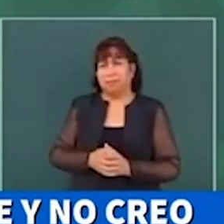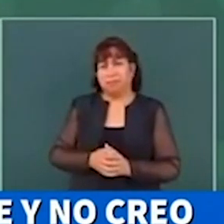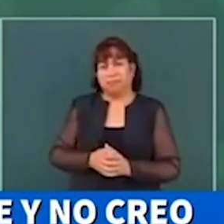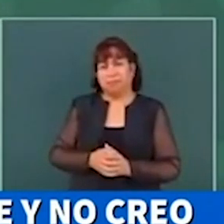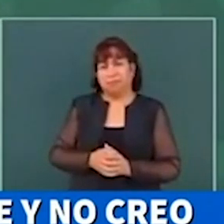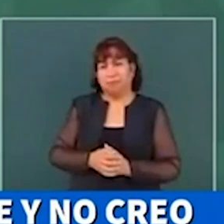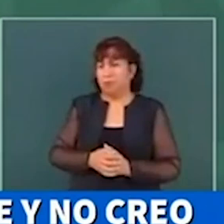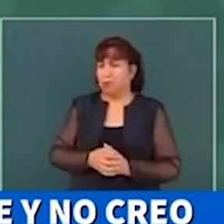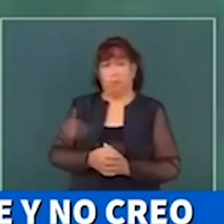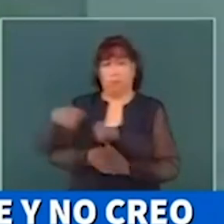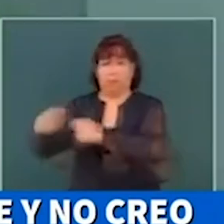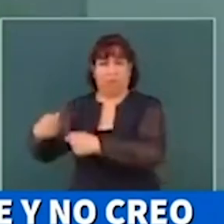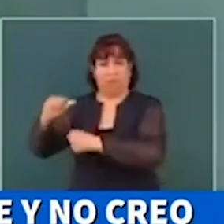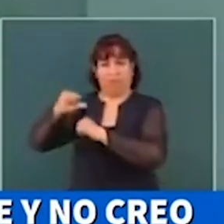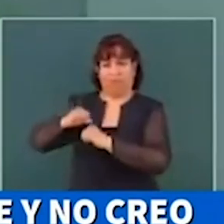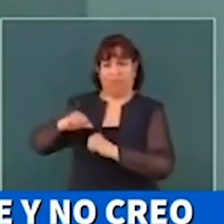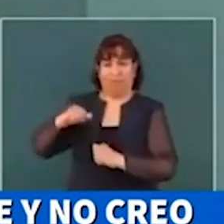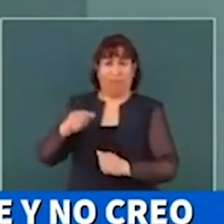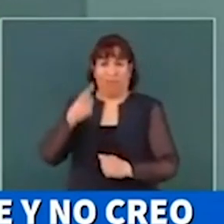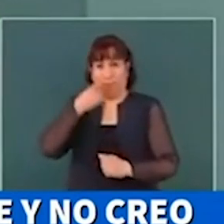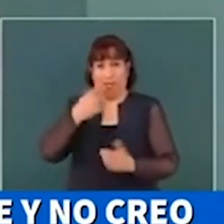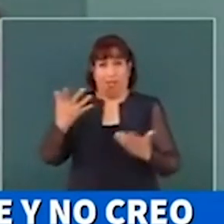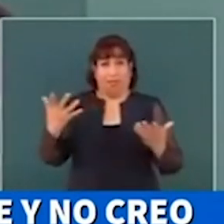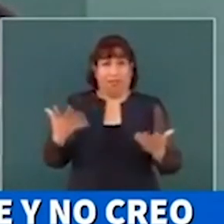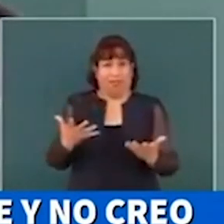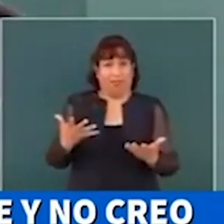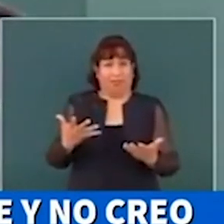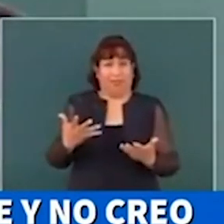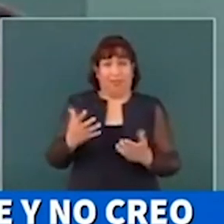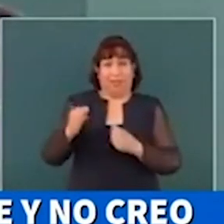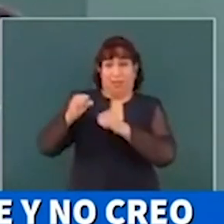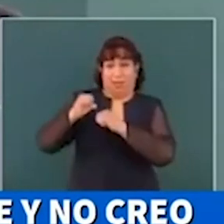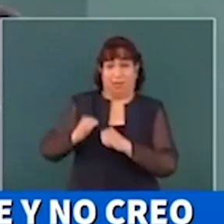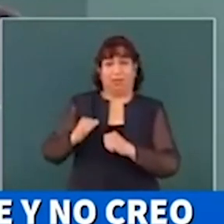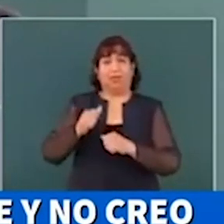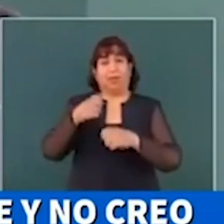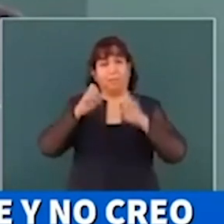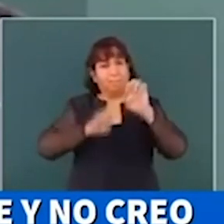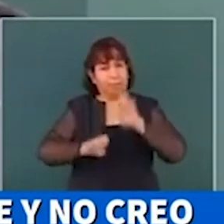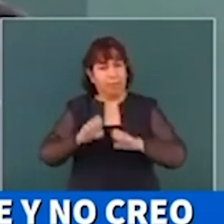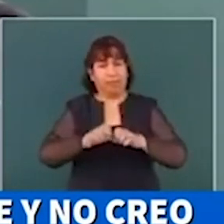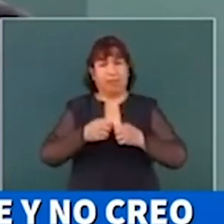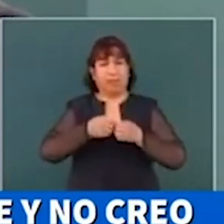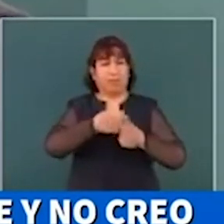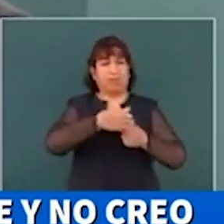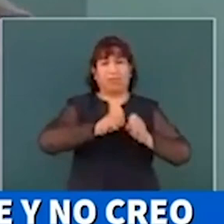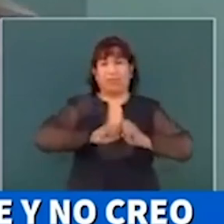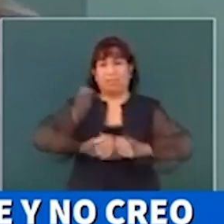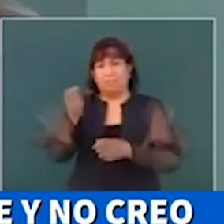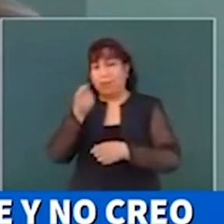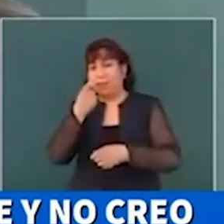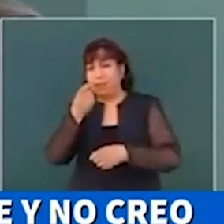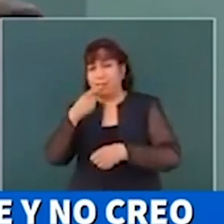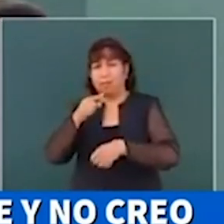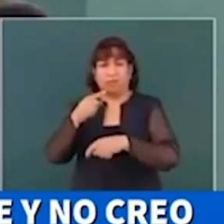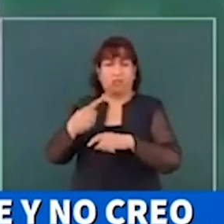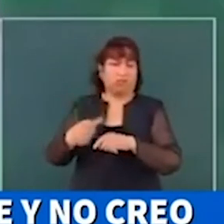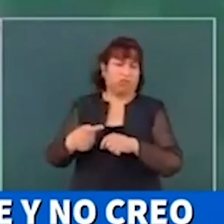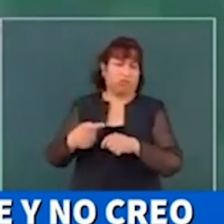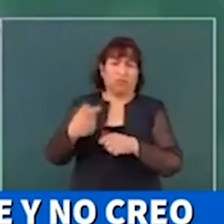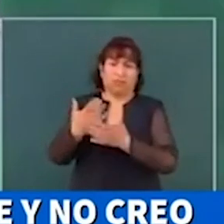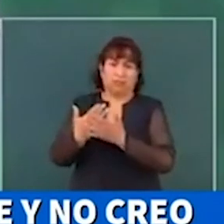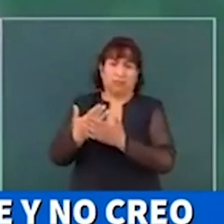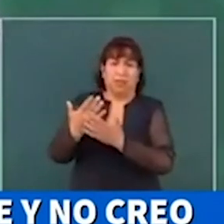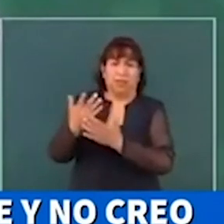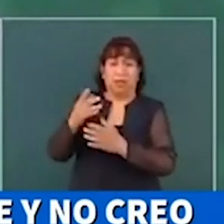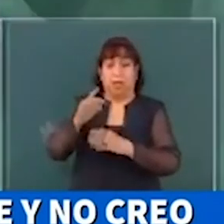no aceptara el nombramiento para hacerse cargo de la empresa distribuidora de los medicamentos, que esperara a que se aclarara